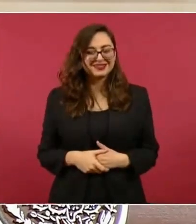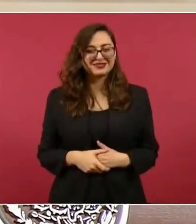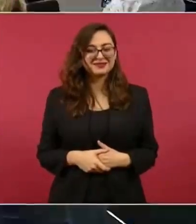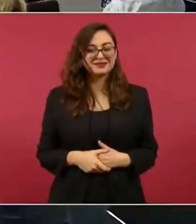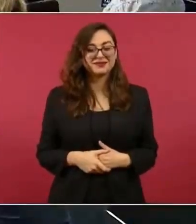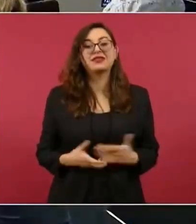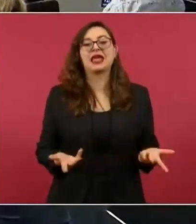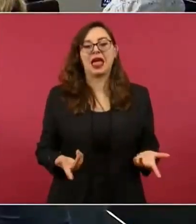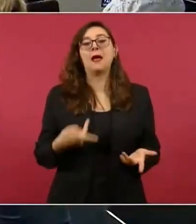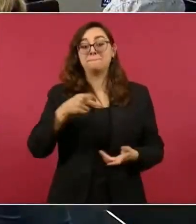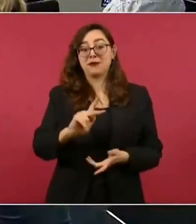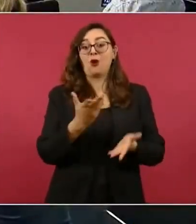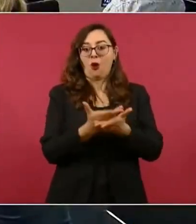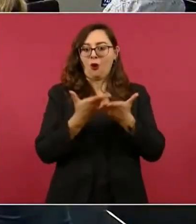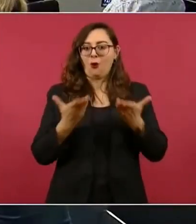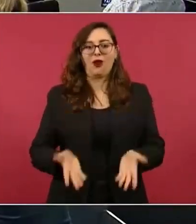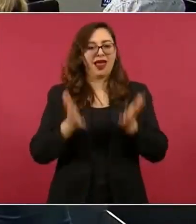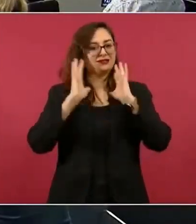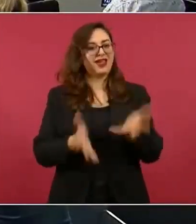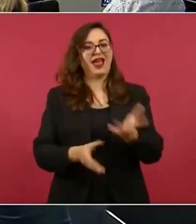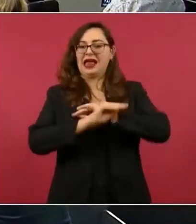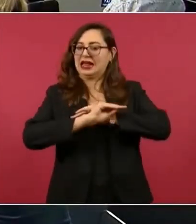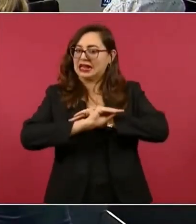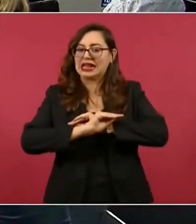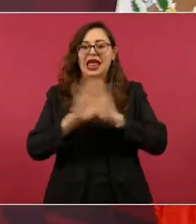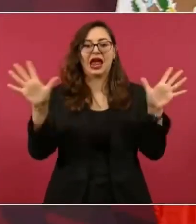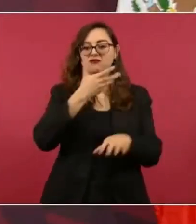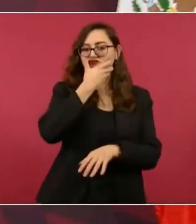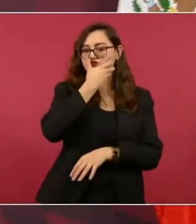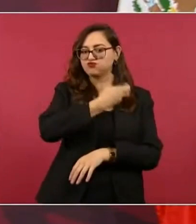Pero ahora sí ya es